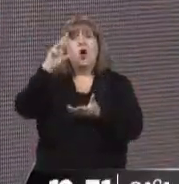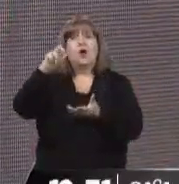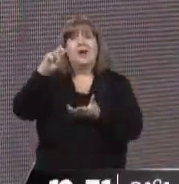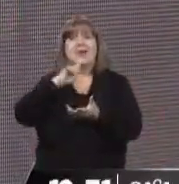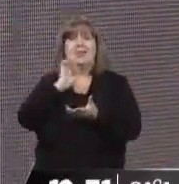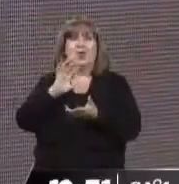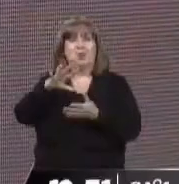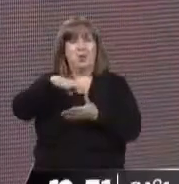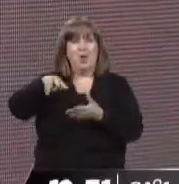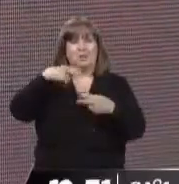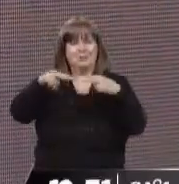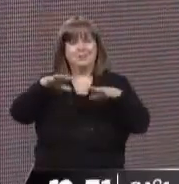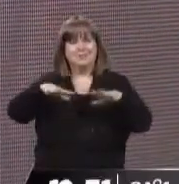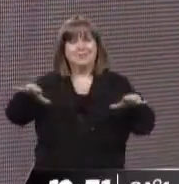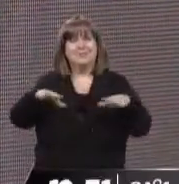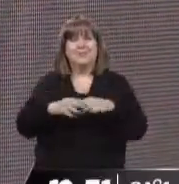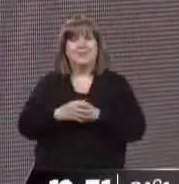suyo también para poder colaborar.